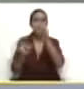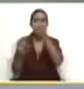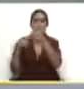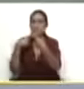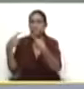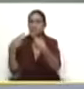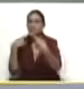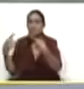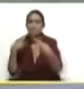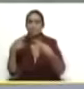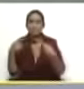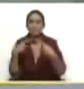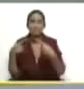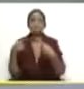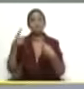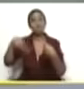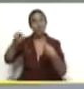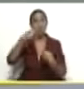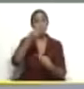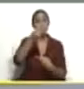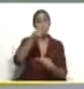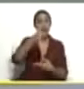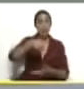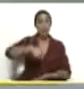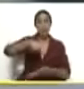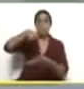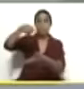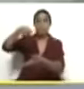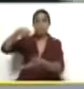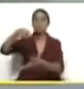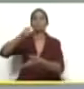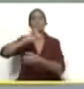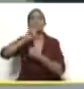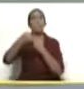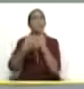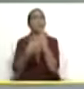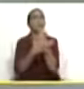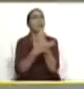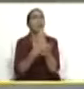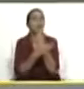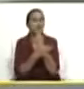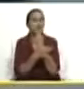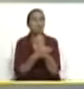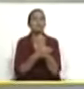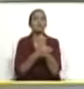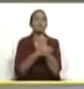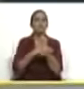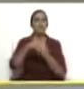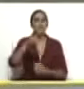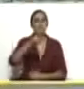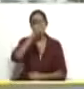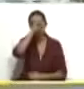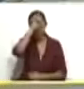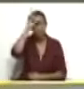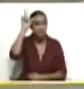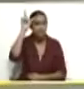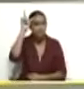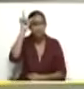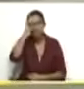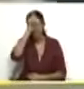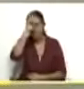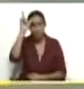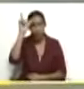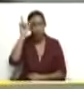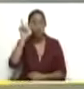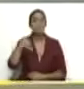¡Se repartieron el botín, el Guaidó, el Leopoldo López, el